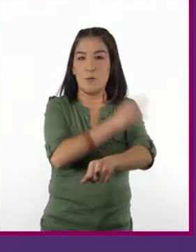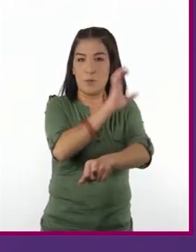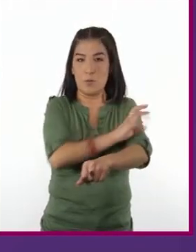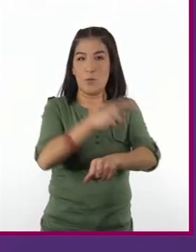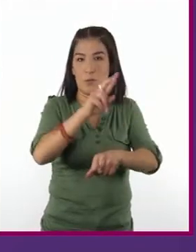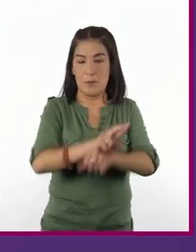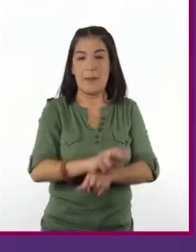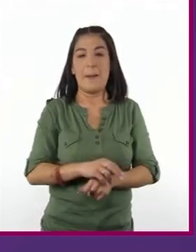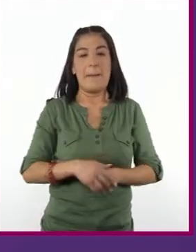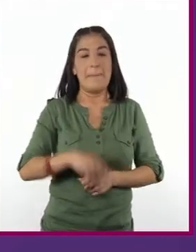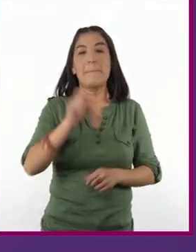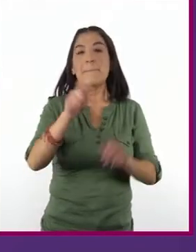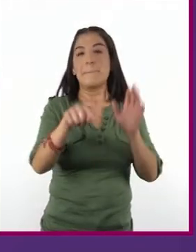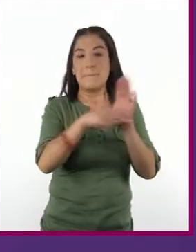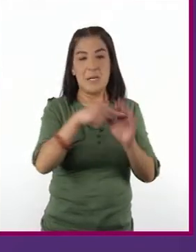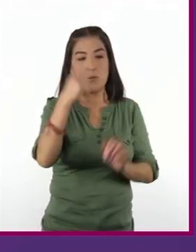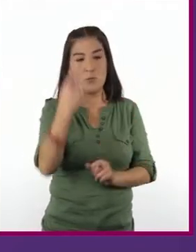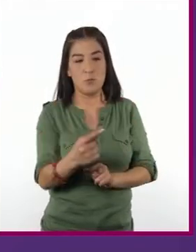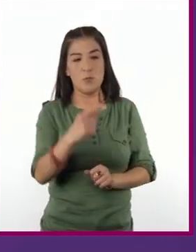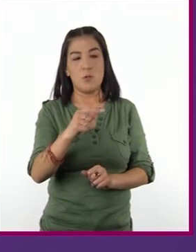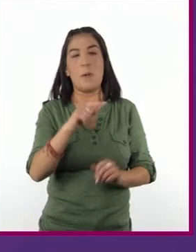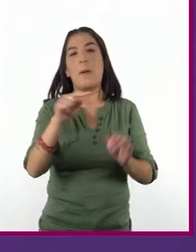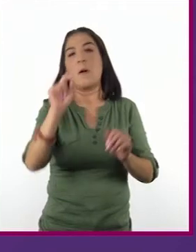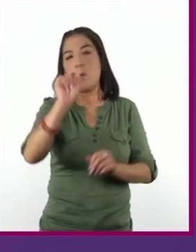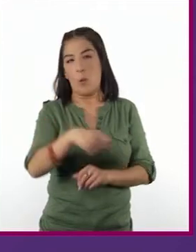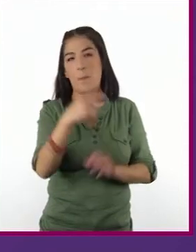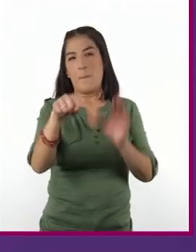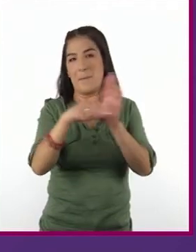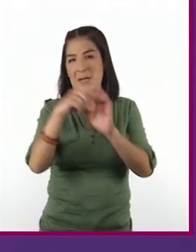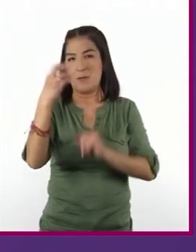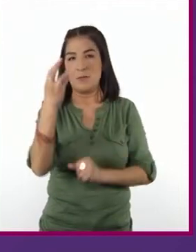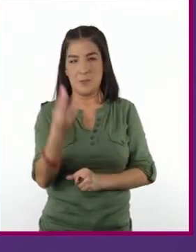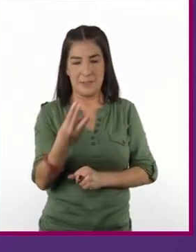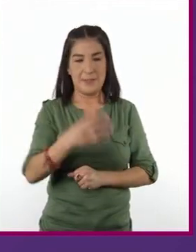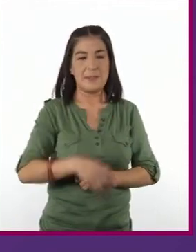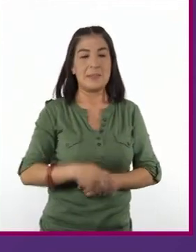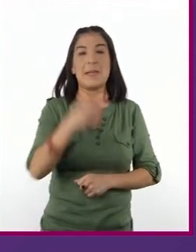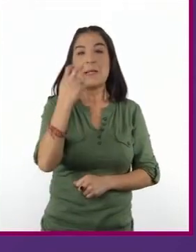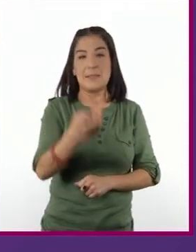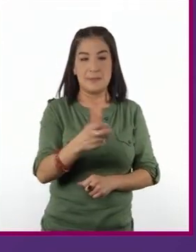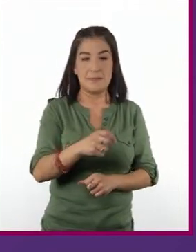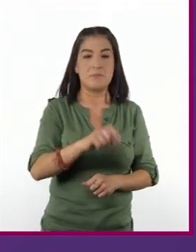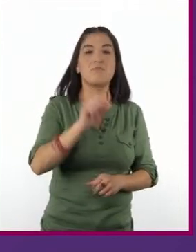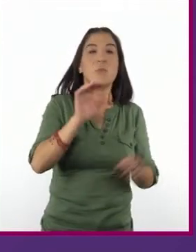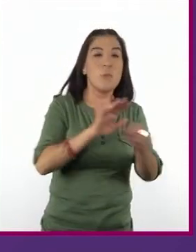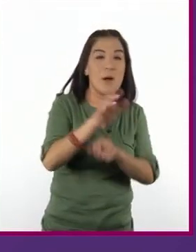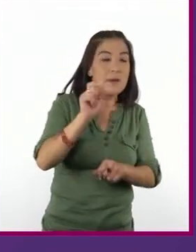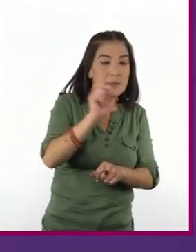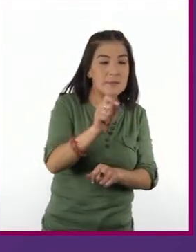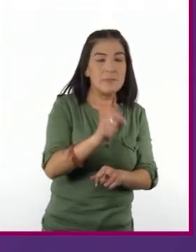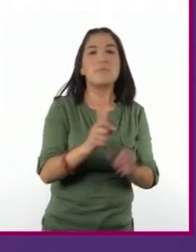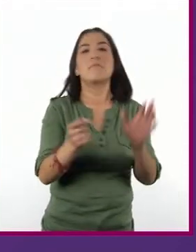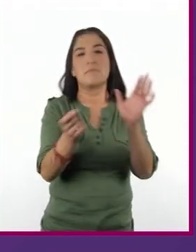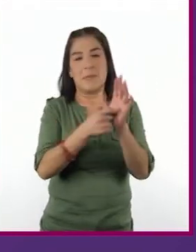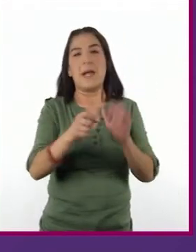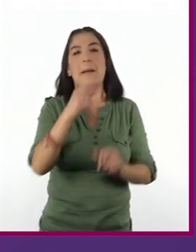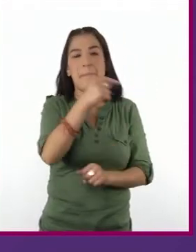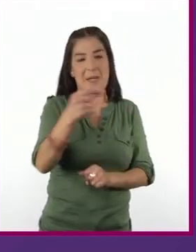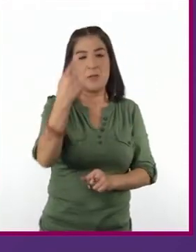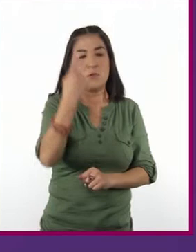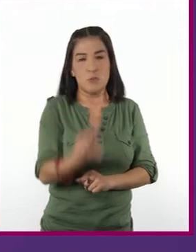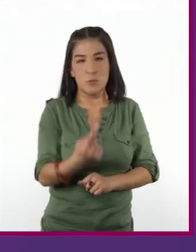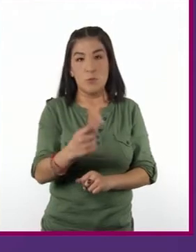1, menos 3. Ubicamos en el eje de las abscisas a menos 1. Luego en el eje de las